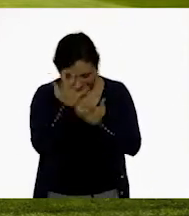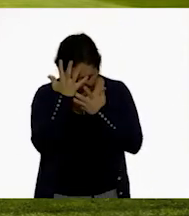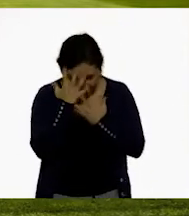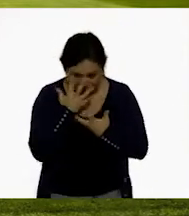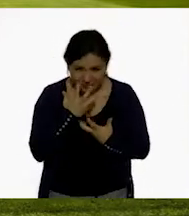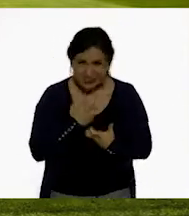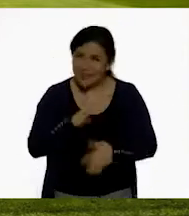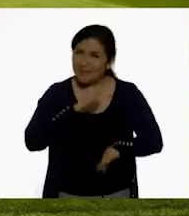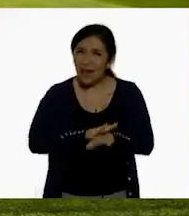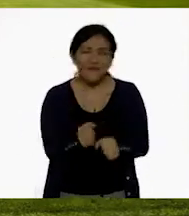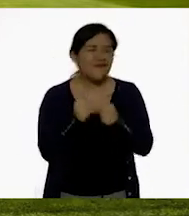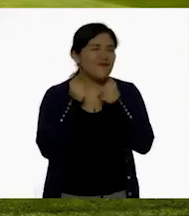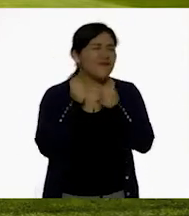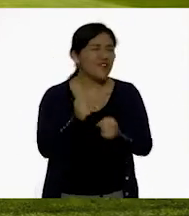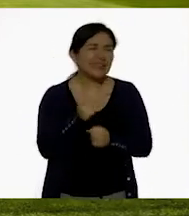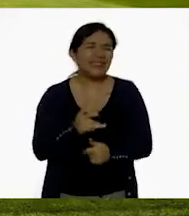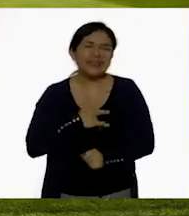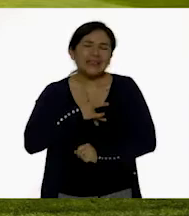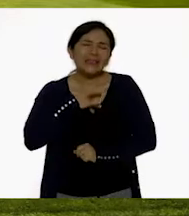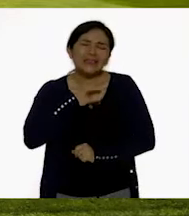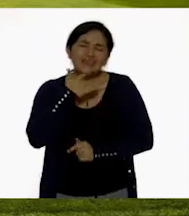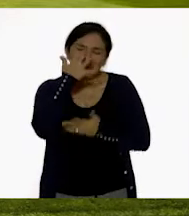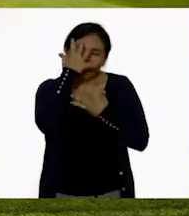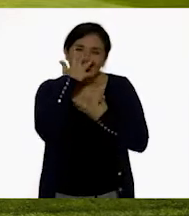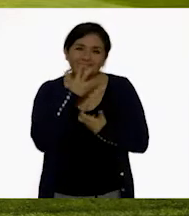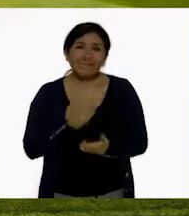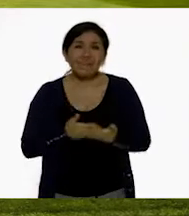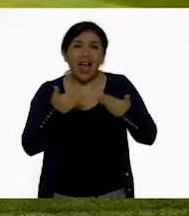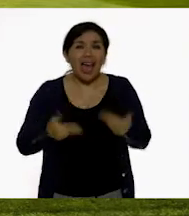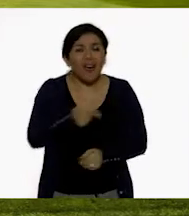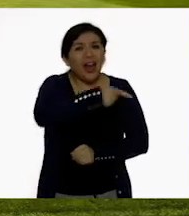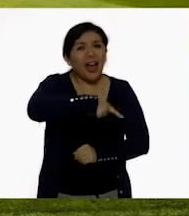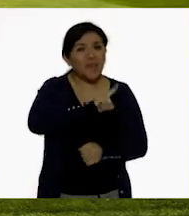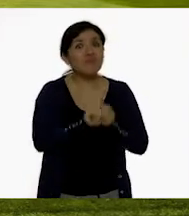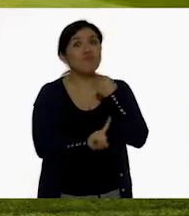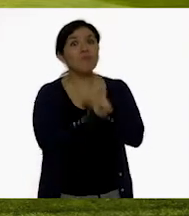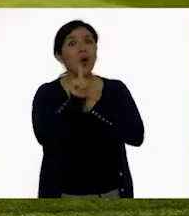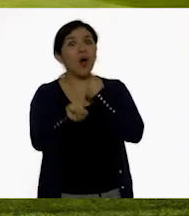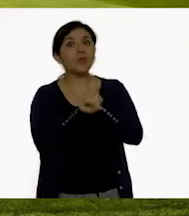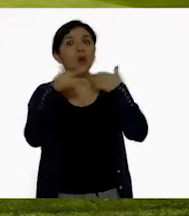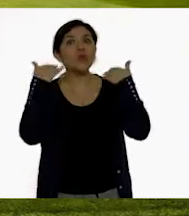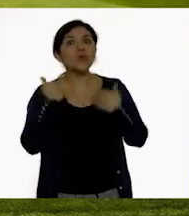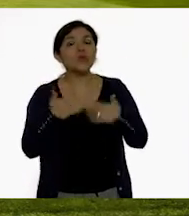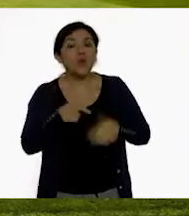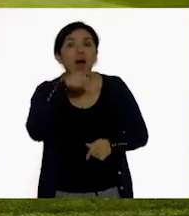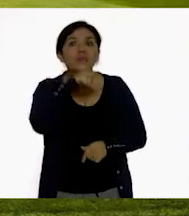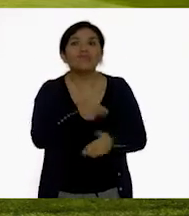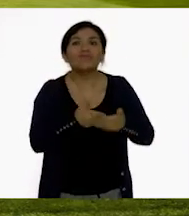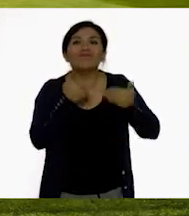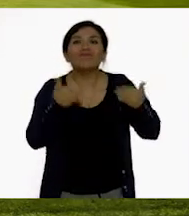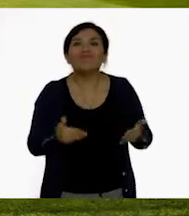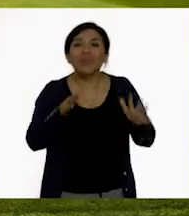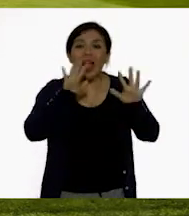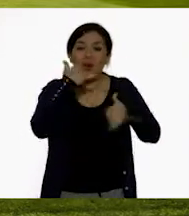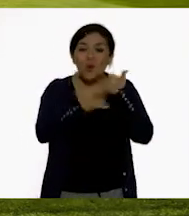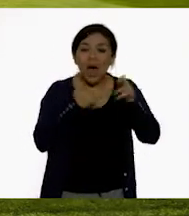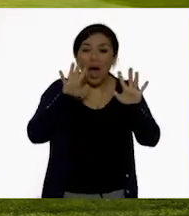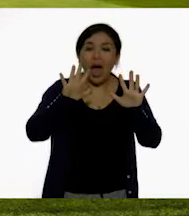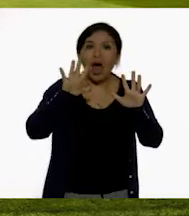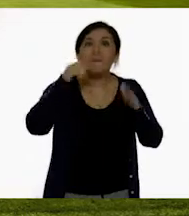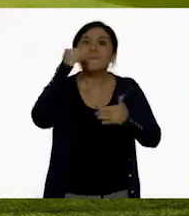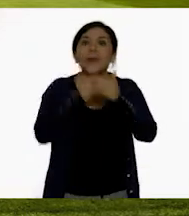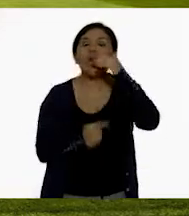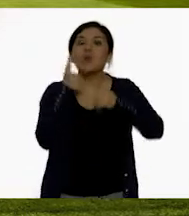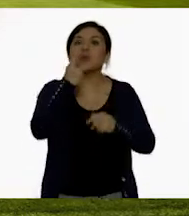experimentar una terrible aflicción. Ahora están en grandes problemas por la situación en la que quedaron en este partido de